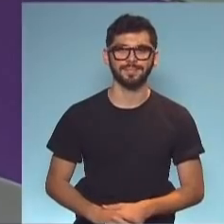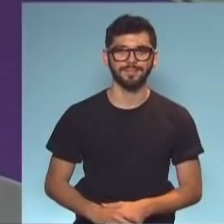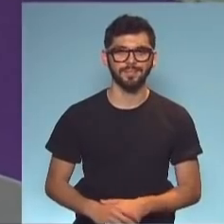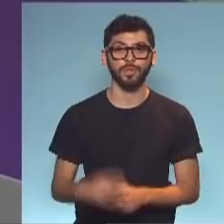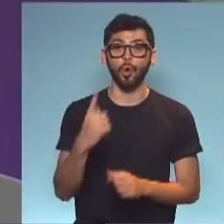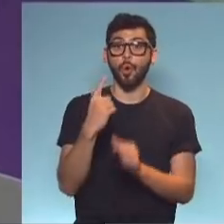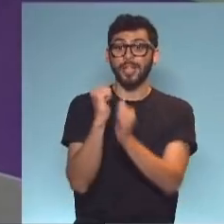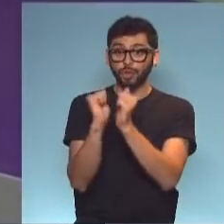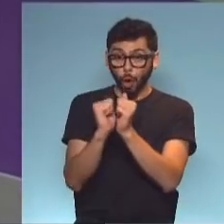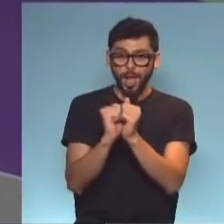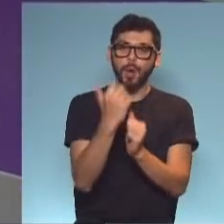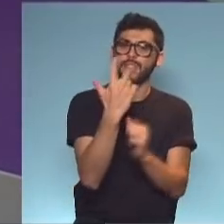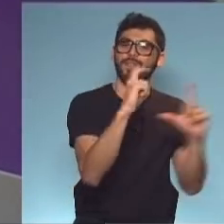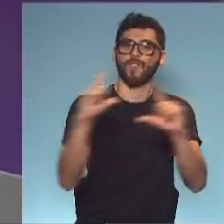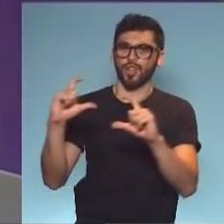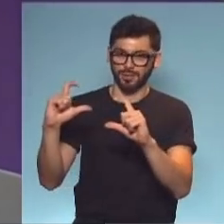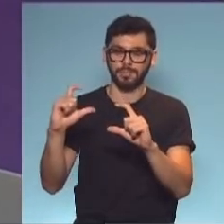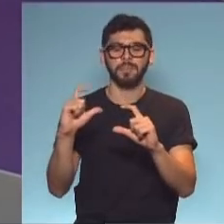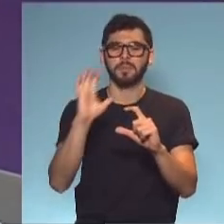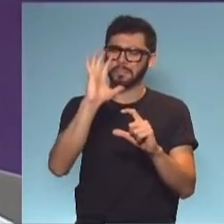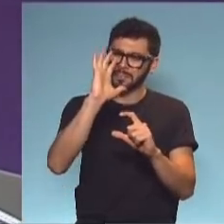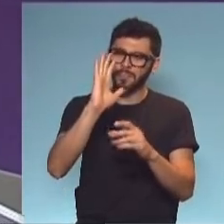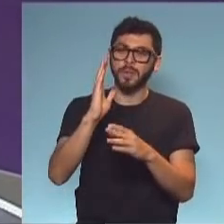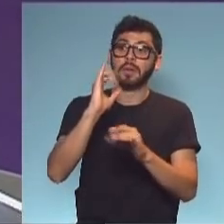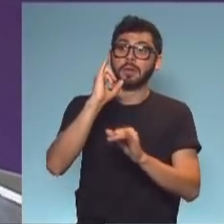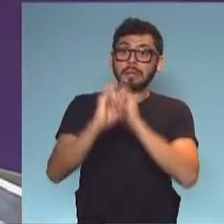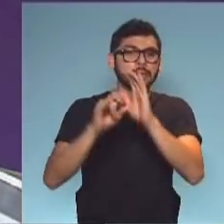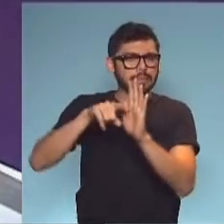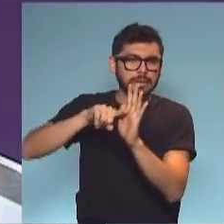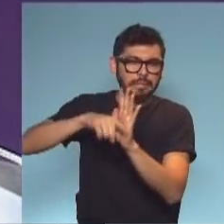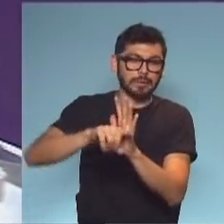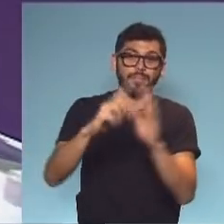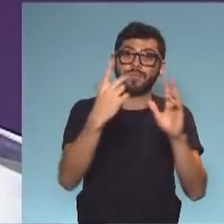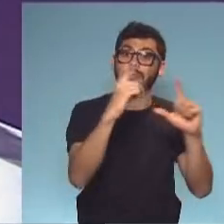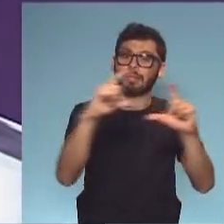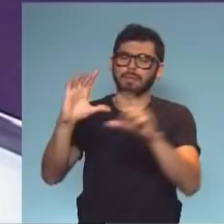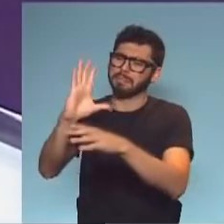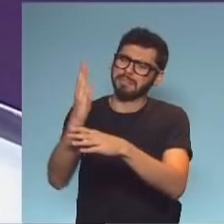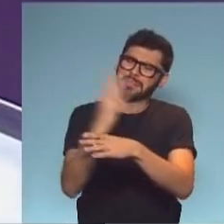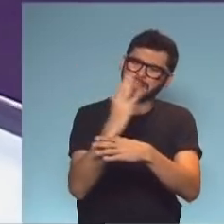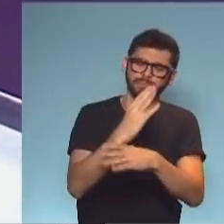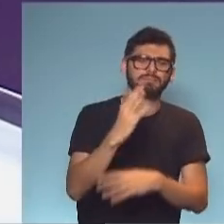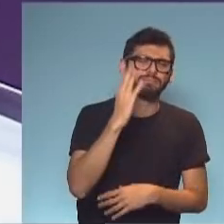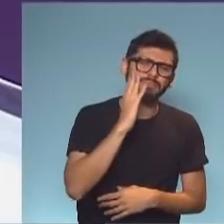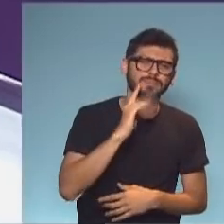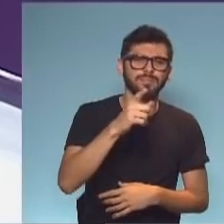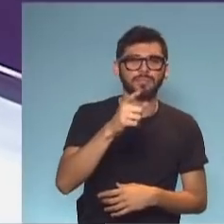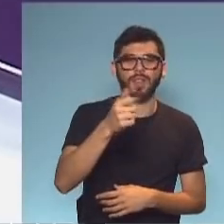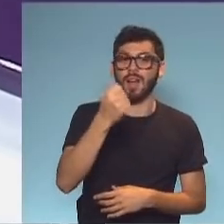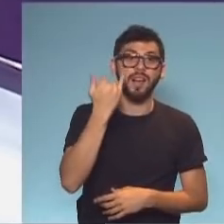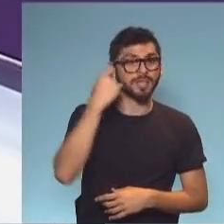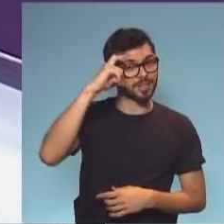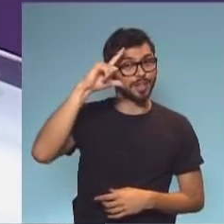Una historia en 3 imágenes, pero antes de meternos en las 3 imágenes, Ayelén, vamos a repasar un poco lo